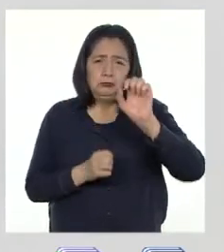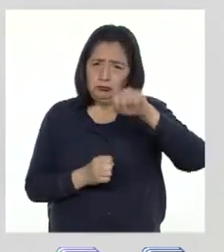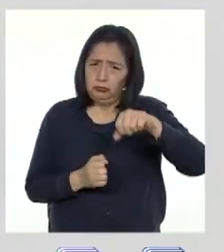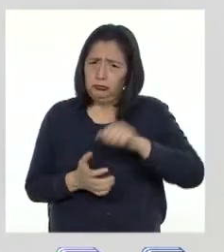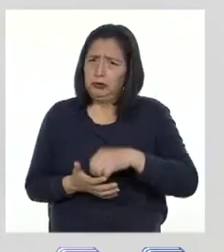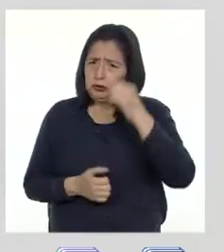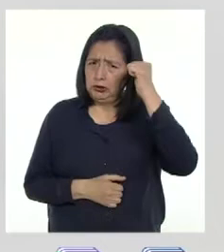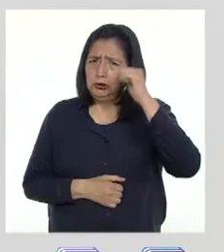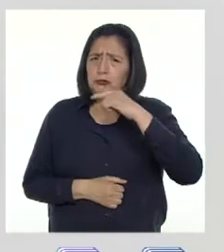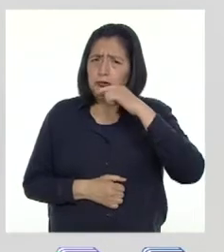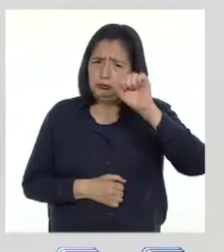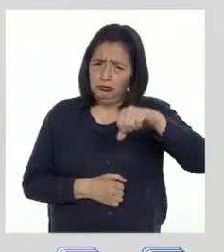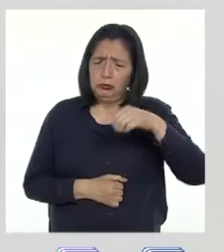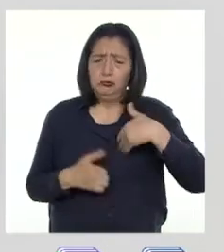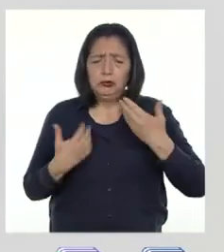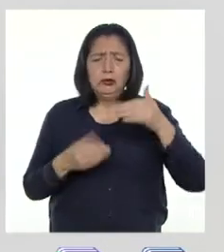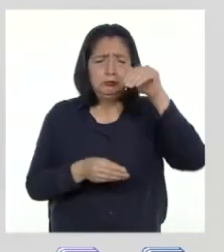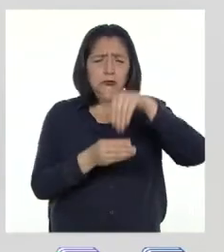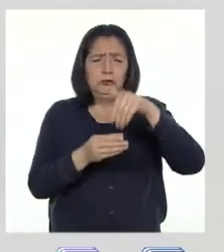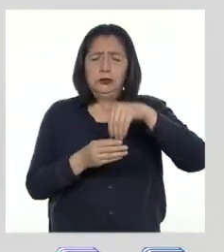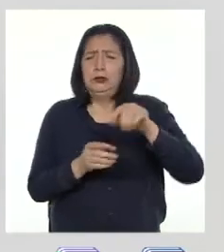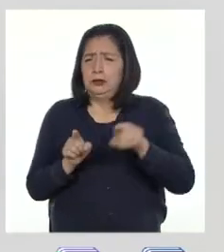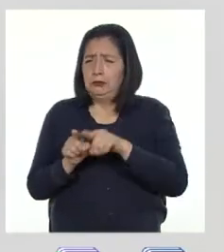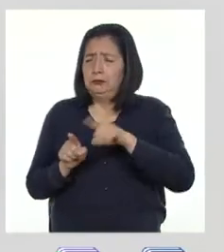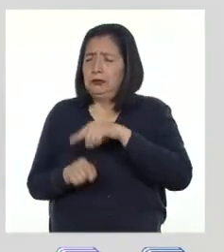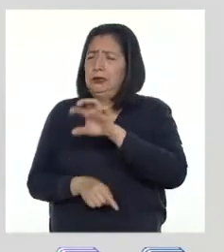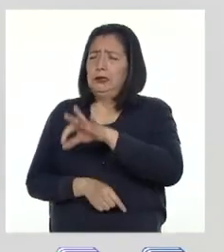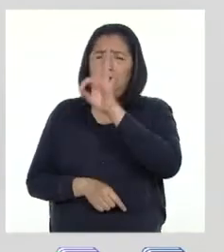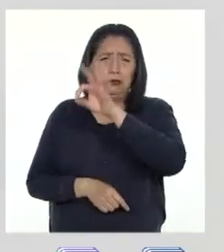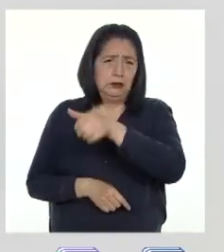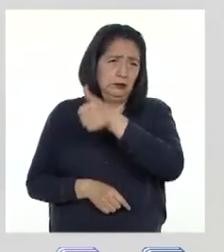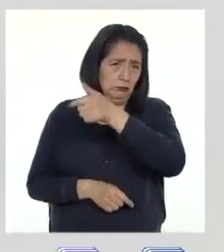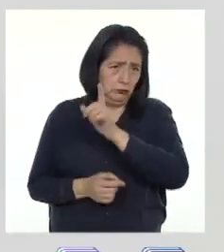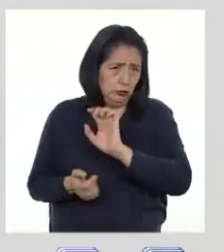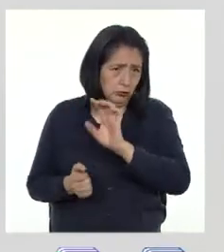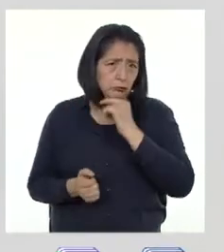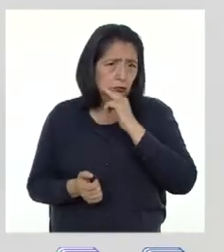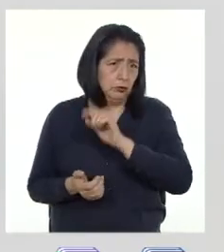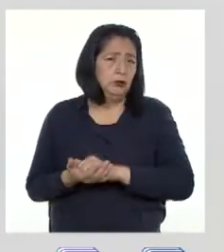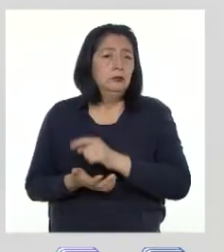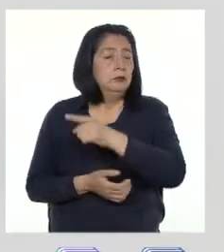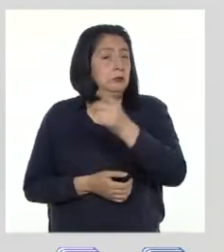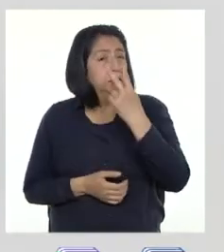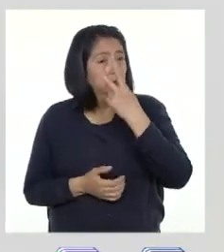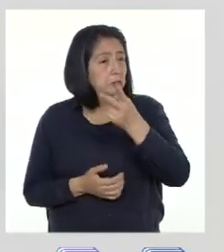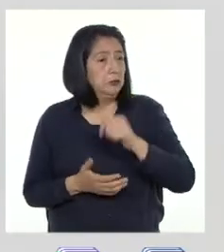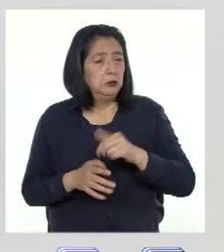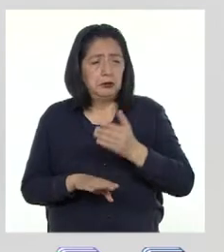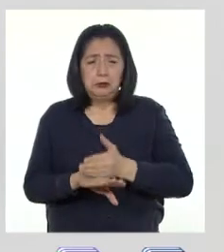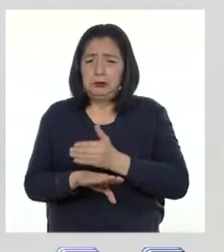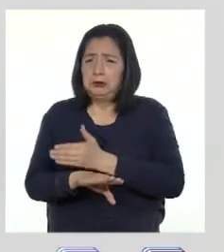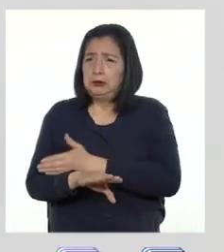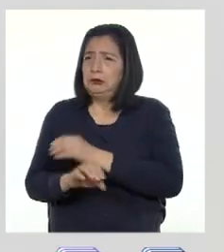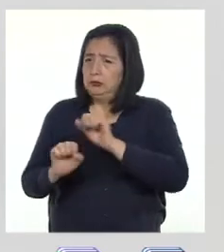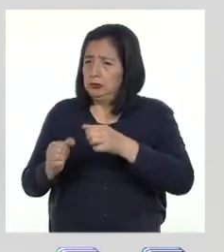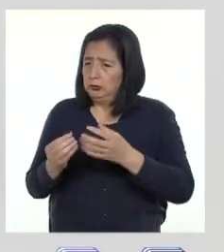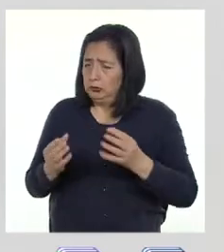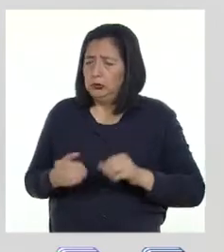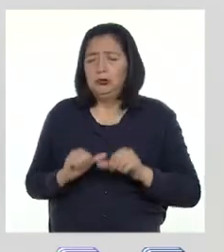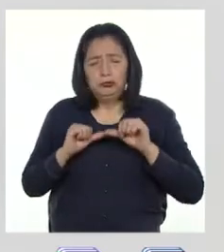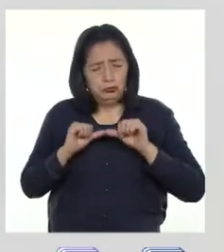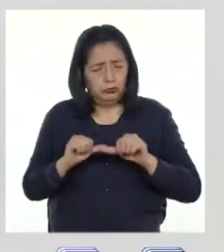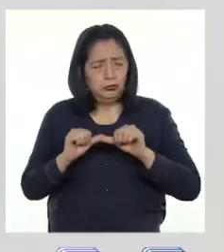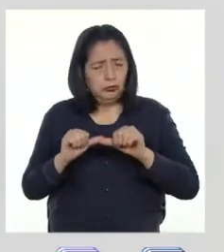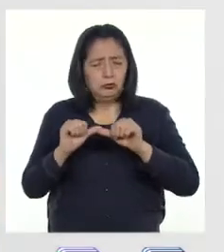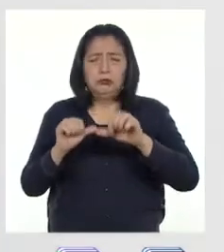derecho de las mujeres a votar y ser elegidas a autoridades. Pero como ves, se ha avanzado mucho y seguimos